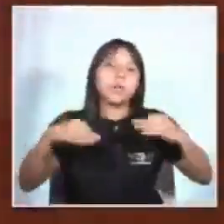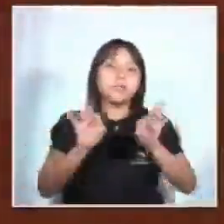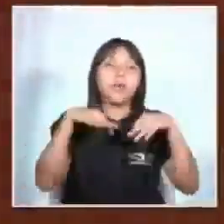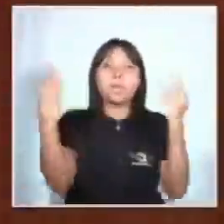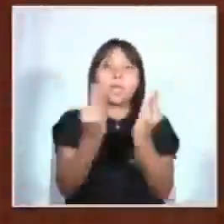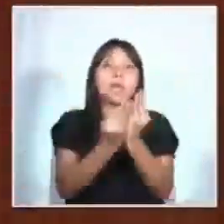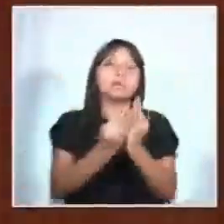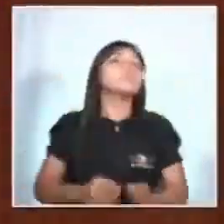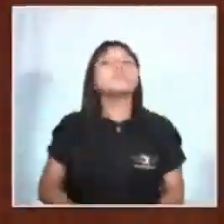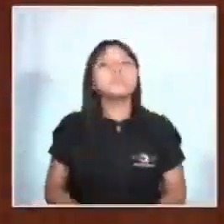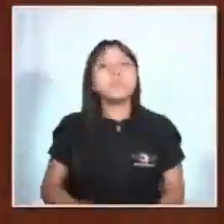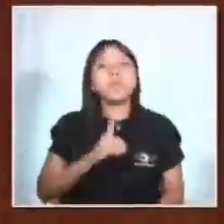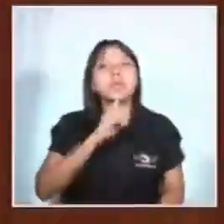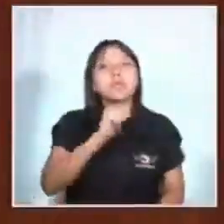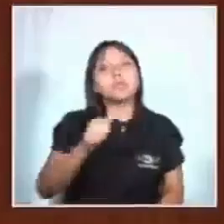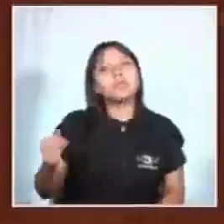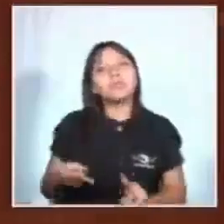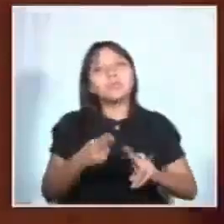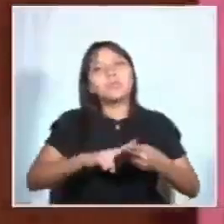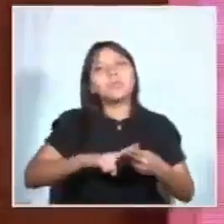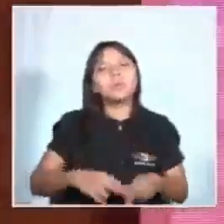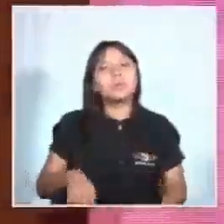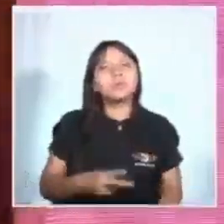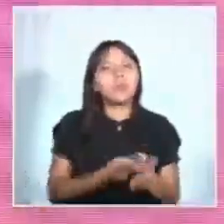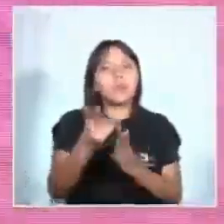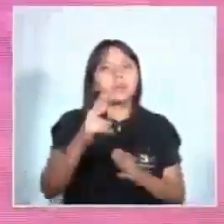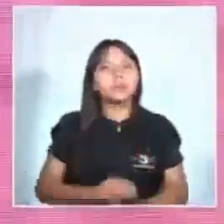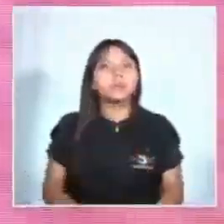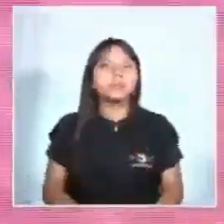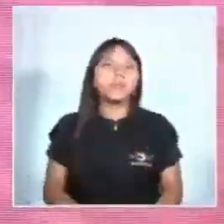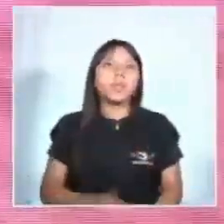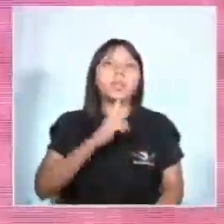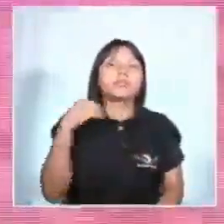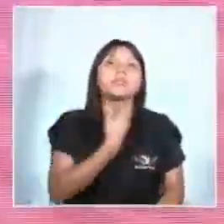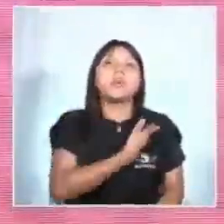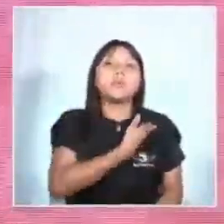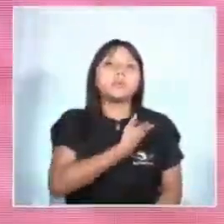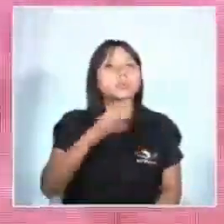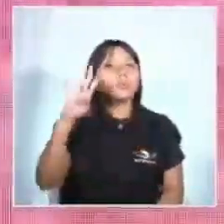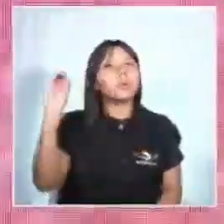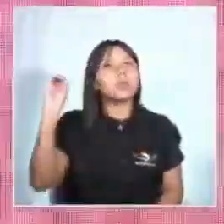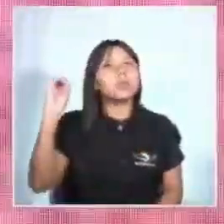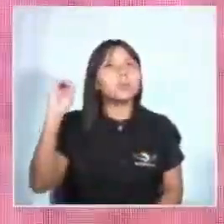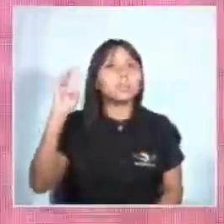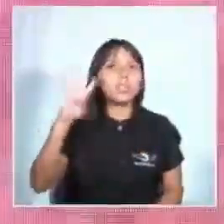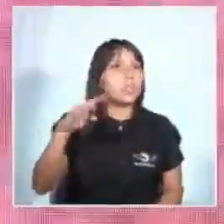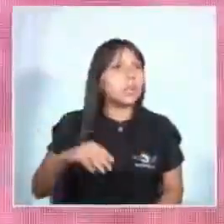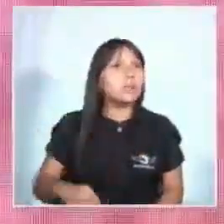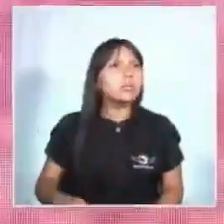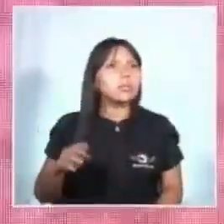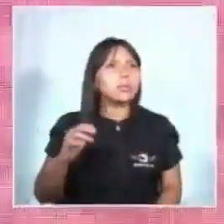estoy exagerando, es un número real. Estábamos 400 de nosotros reunidos. Así que